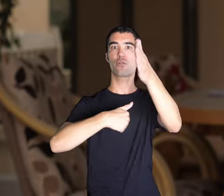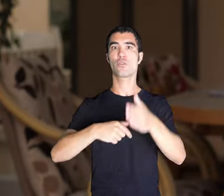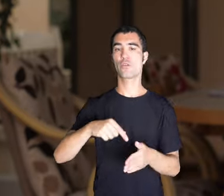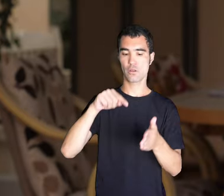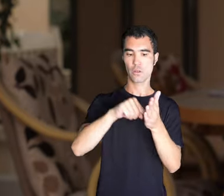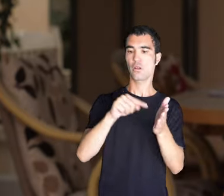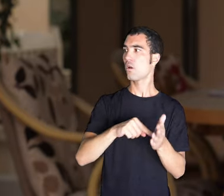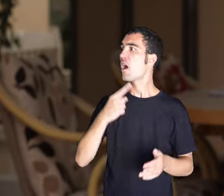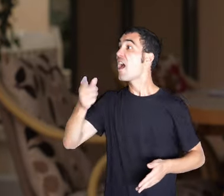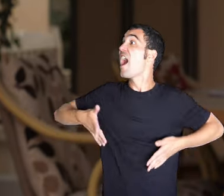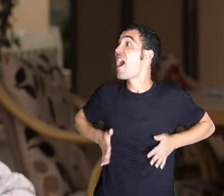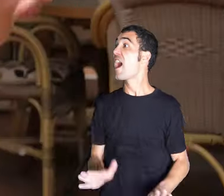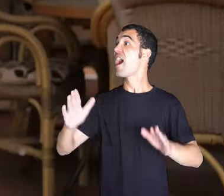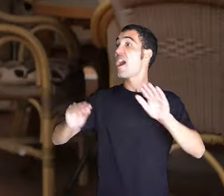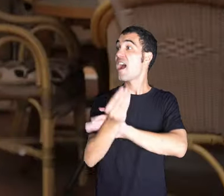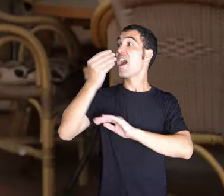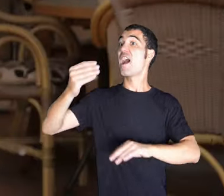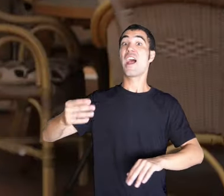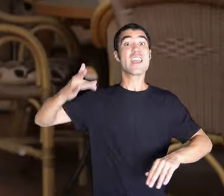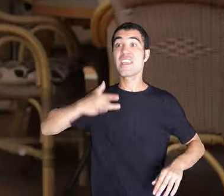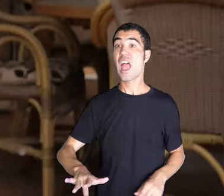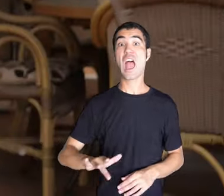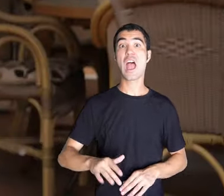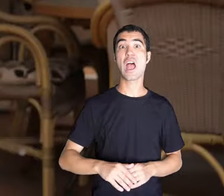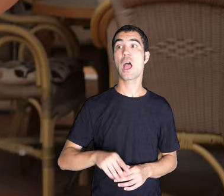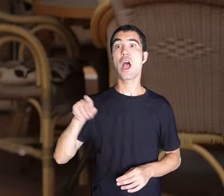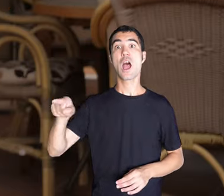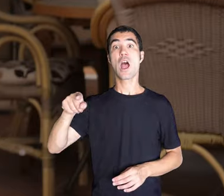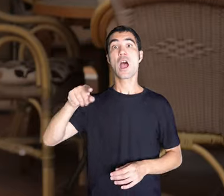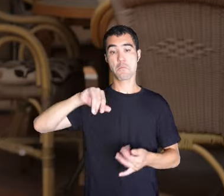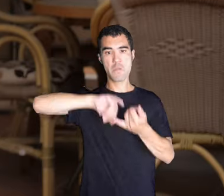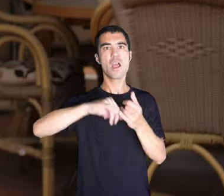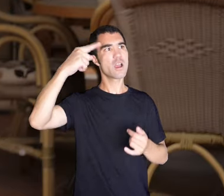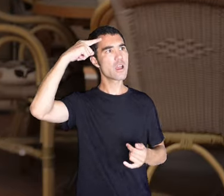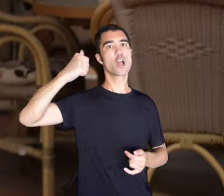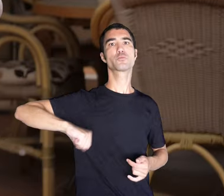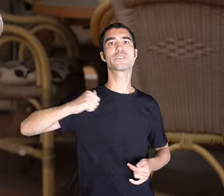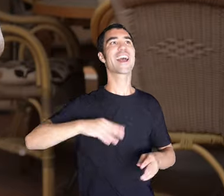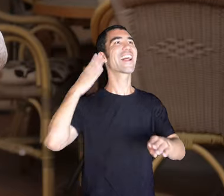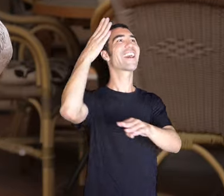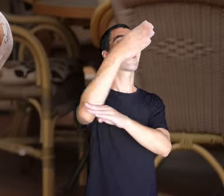estaba en Sondureta, pero realmente estaba en casa porque yo no había tenido tiempo